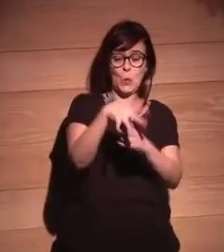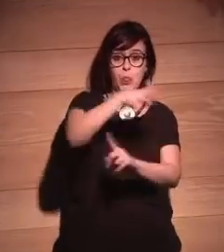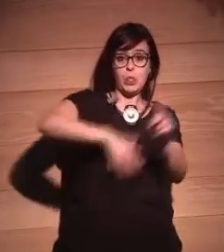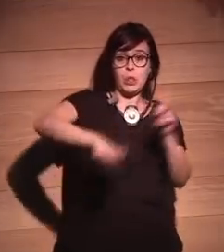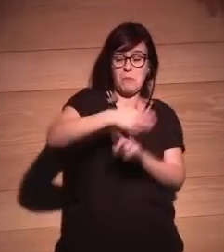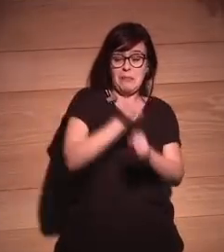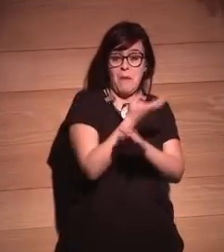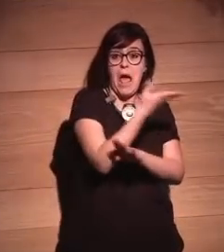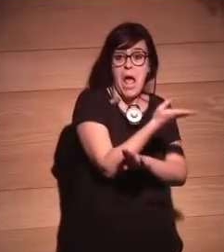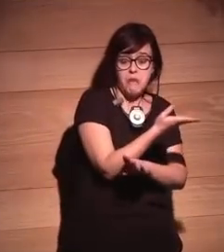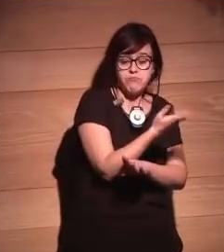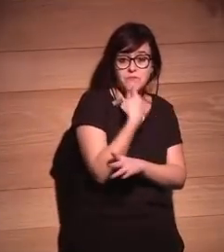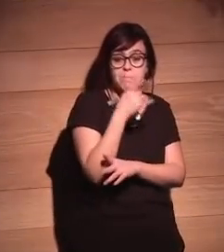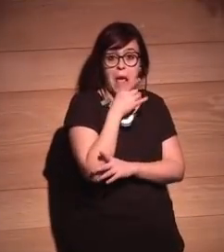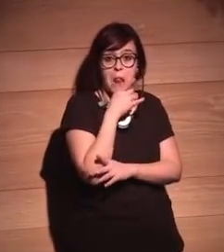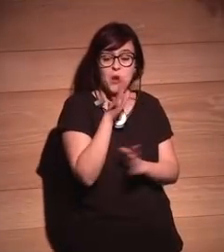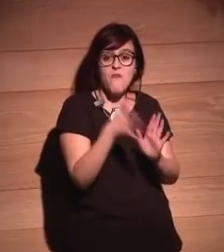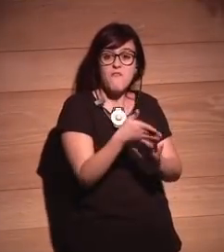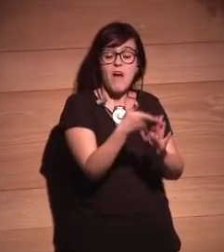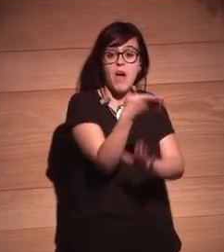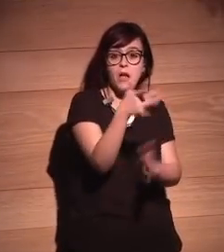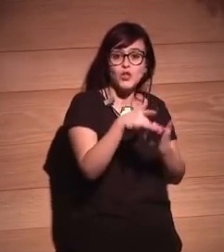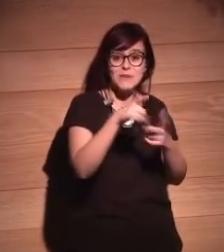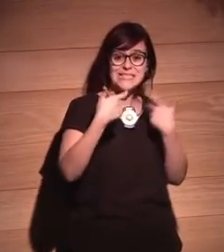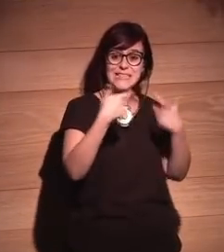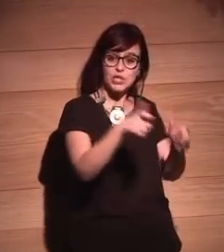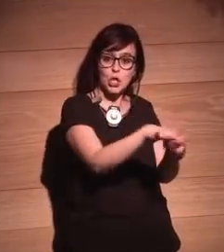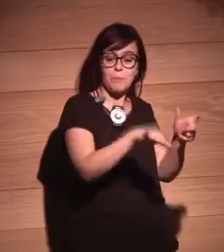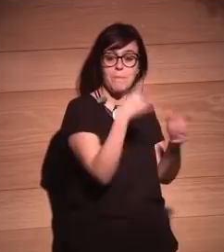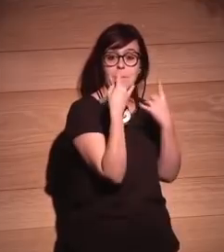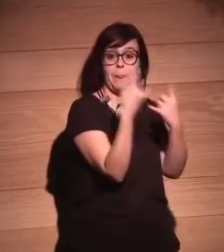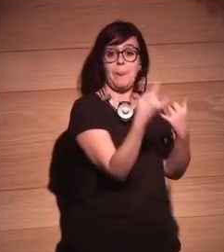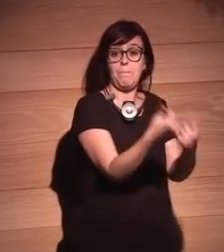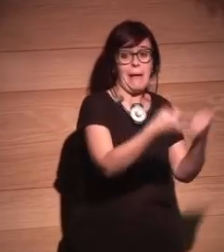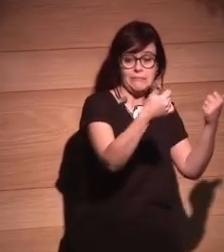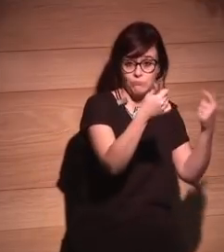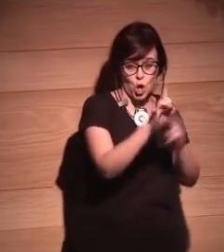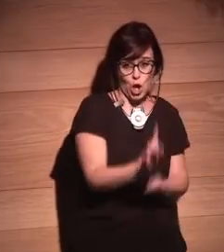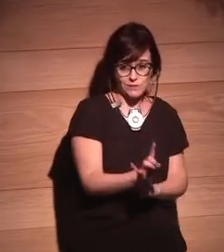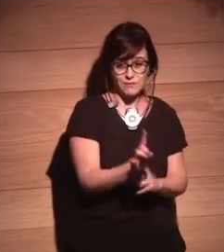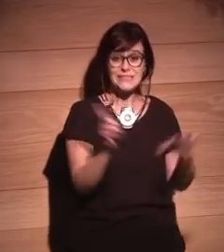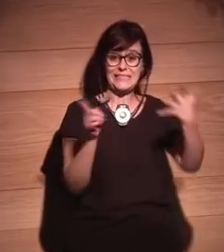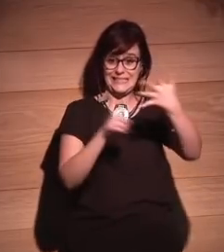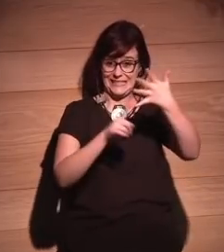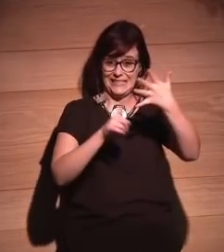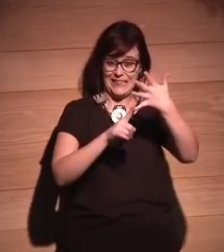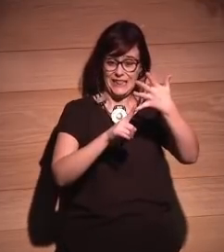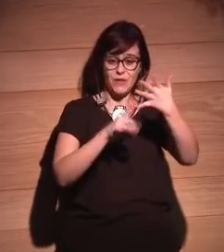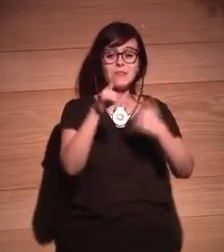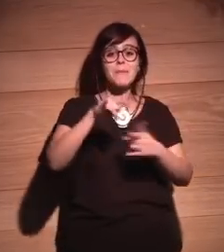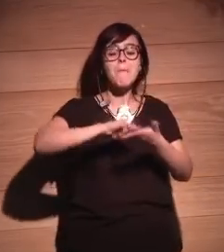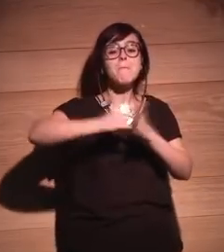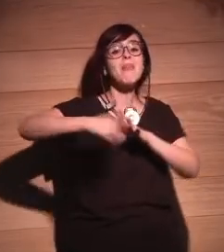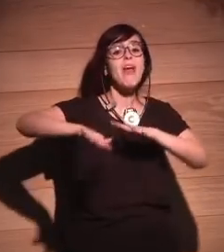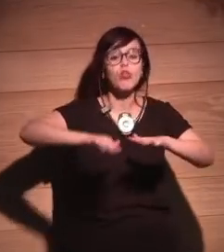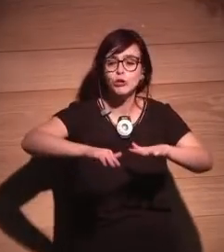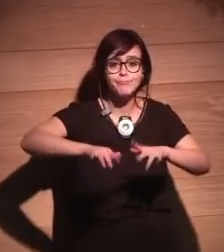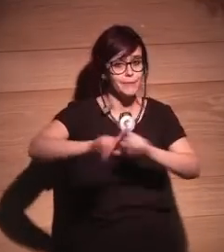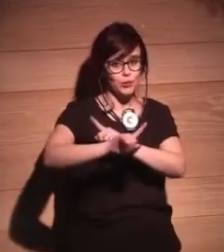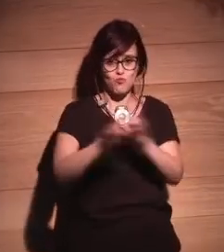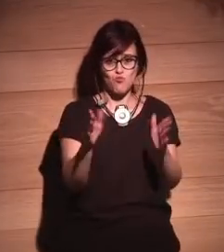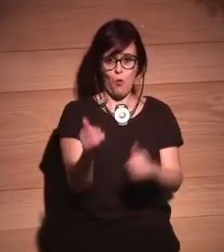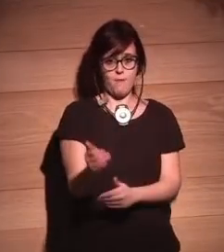para ir a trabajar. Y están las cosas mal, pero no parece este el sector más atractivo. Y finalmente, tampoco suelen contar con planes de acción.